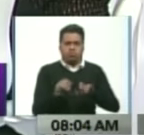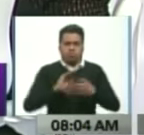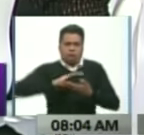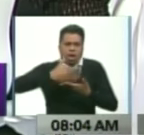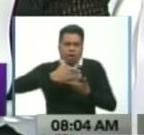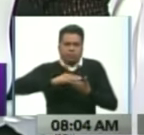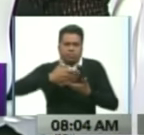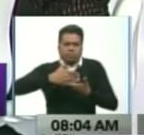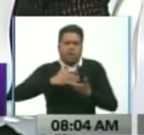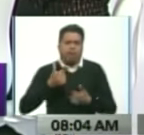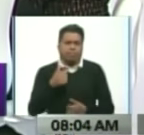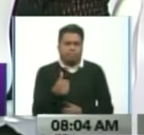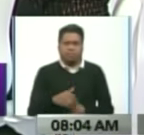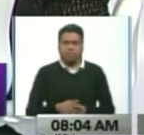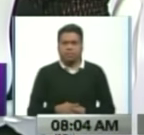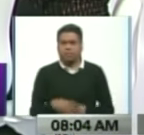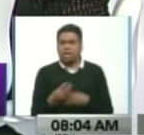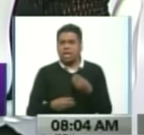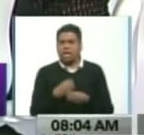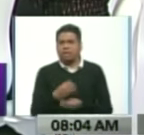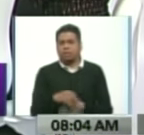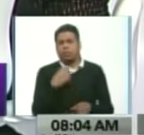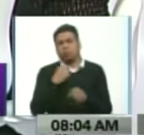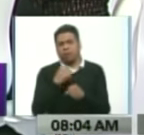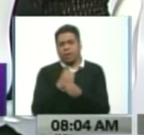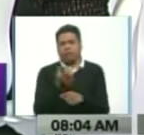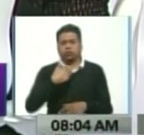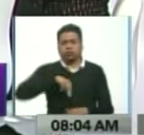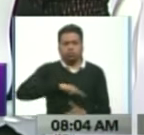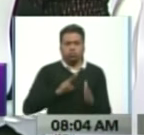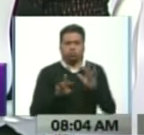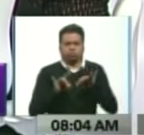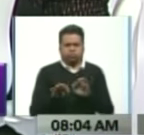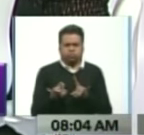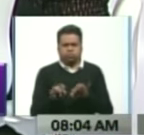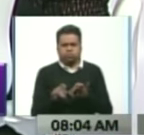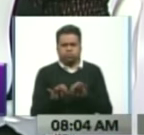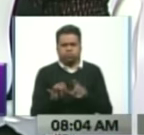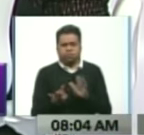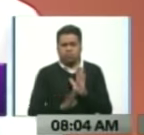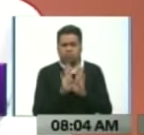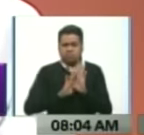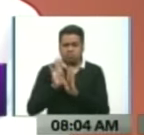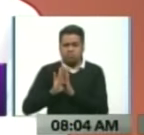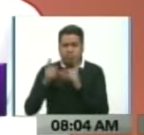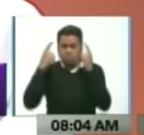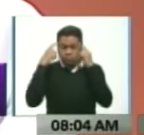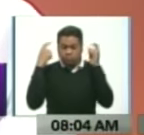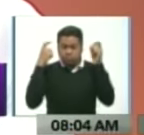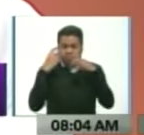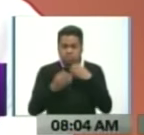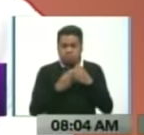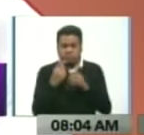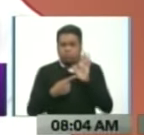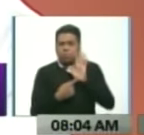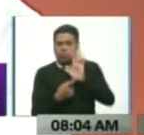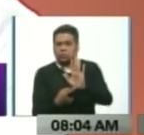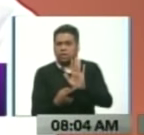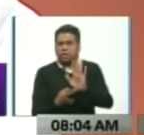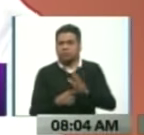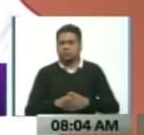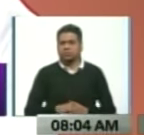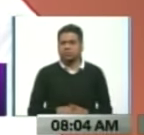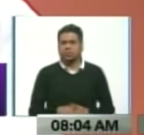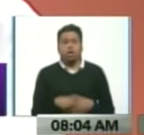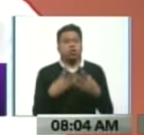Estamos conceptualizando, estamos trabajando, estamos llevando, pero al mismo tiempo también, bueno, estamos acá representando, también estamos, bueno,